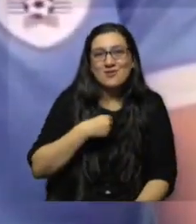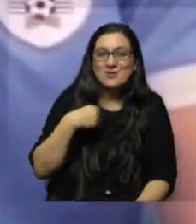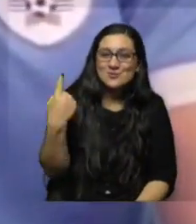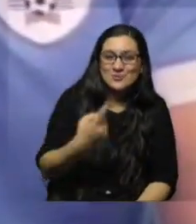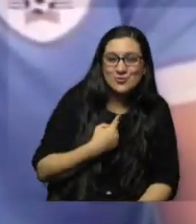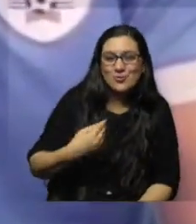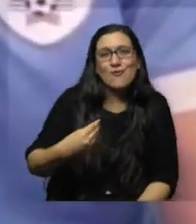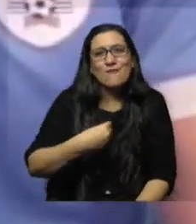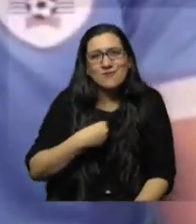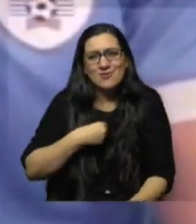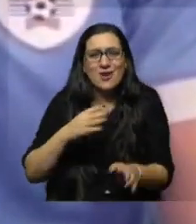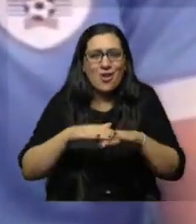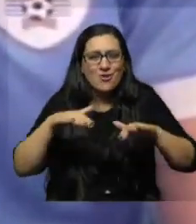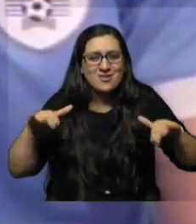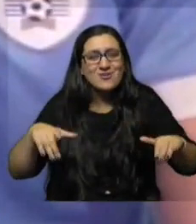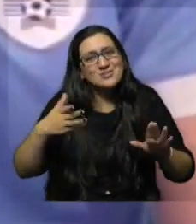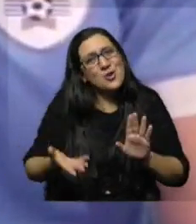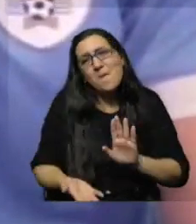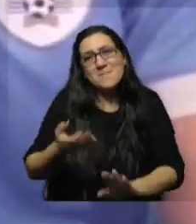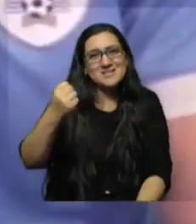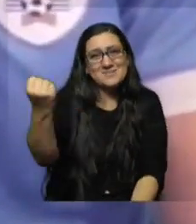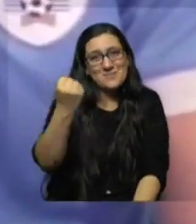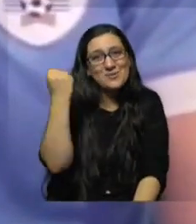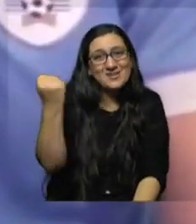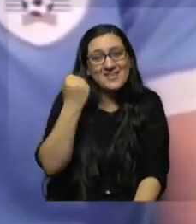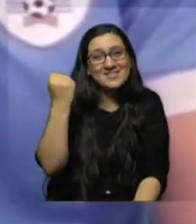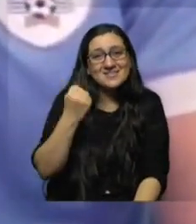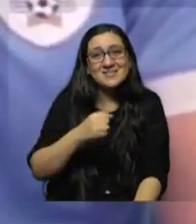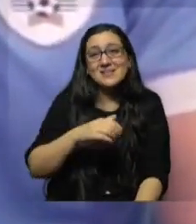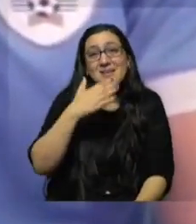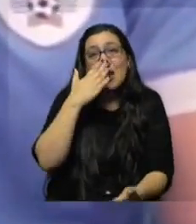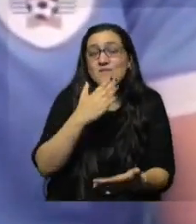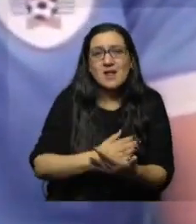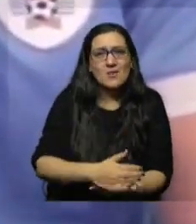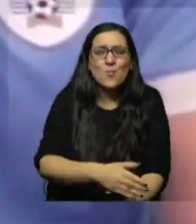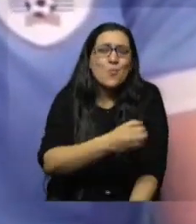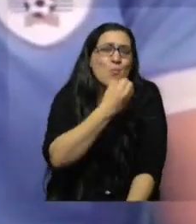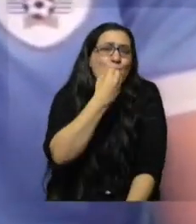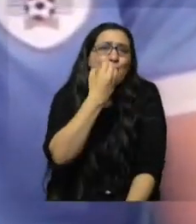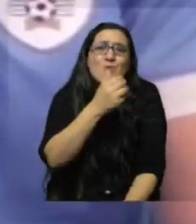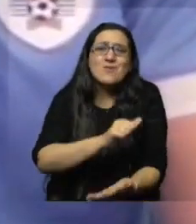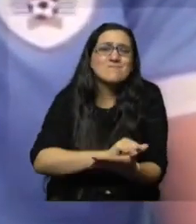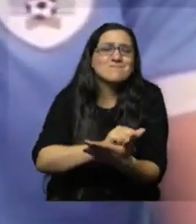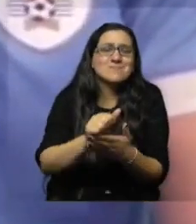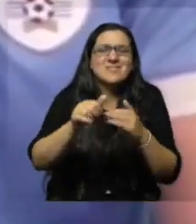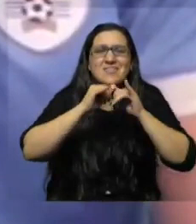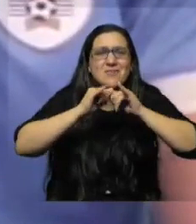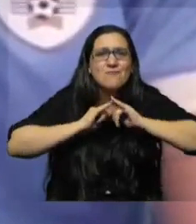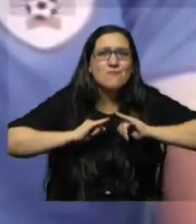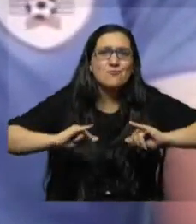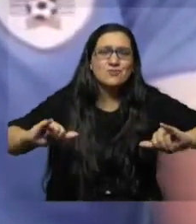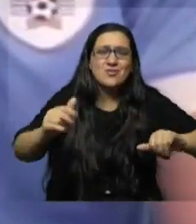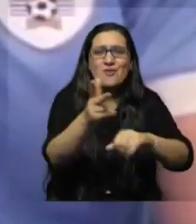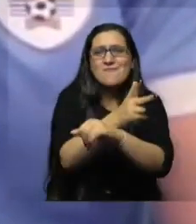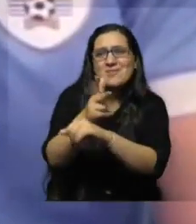confiaron en ellos, que es lo más importante. Y salió redondito, la verdad. Están teniendo una difusión hermosa,